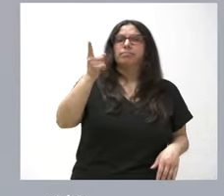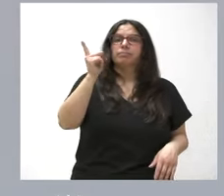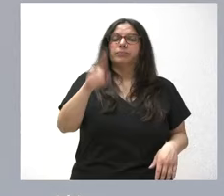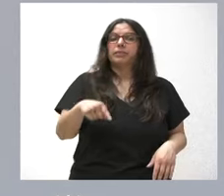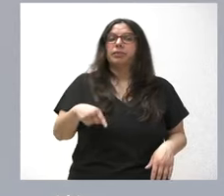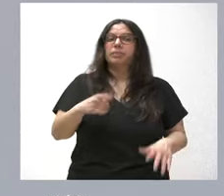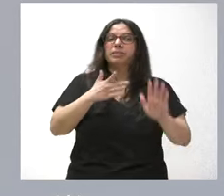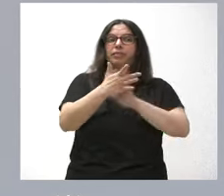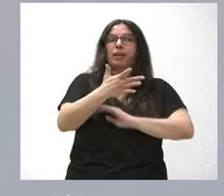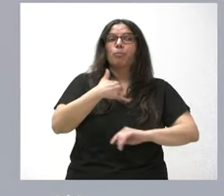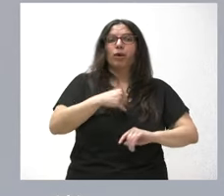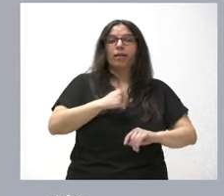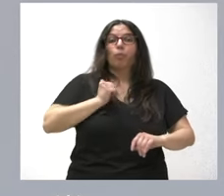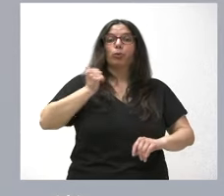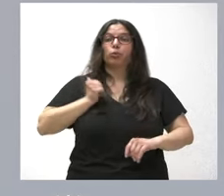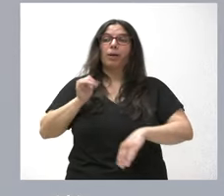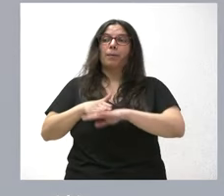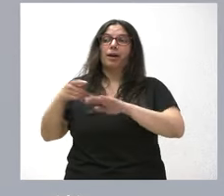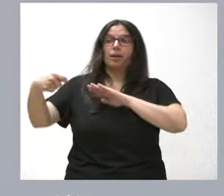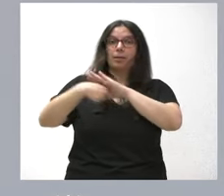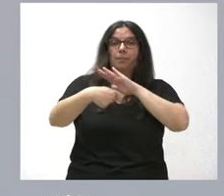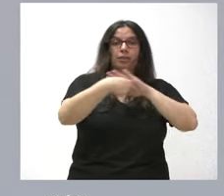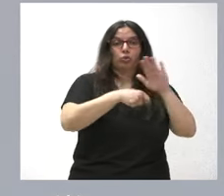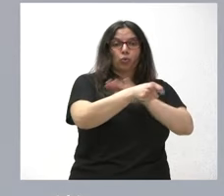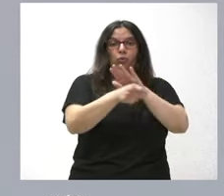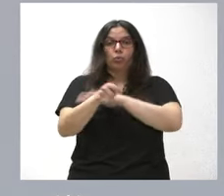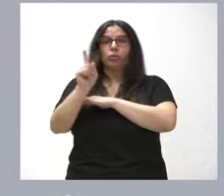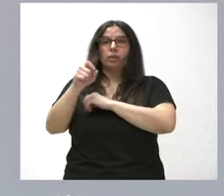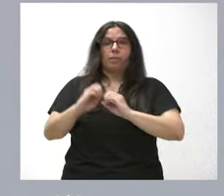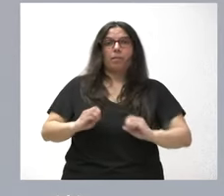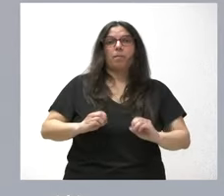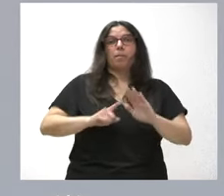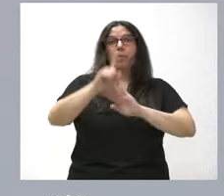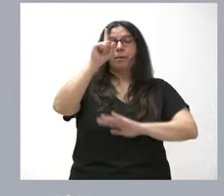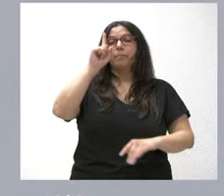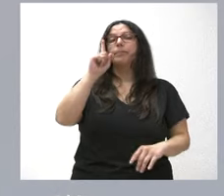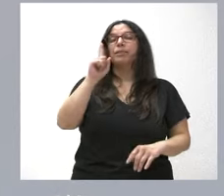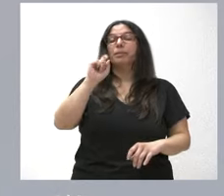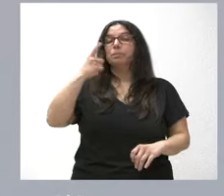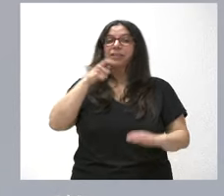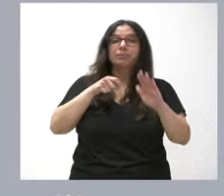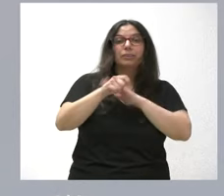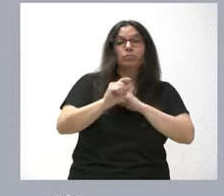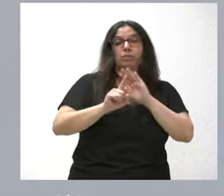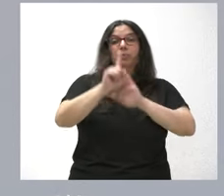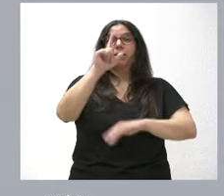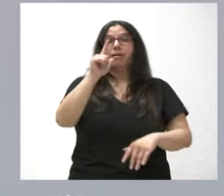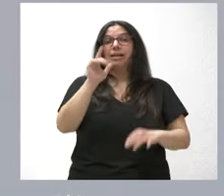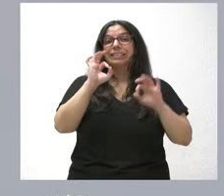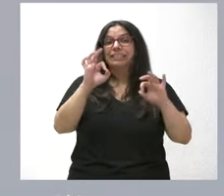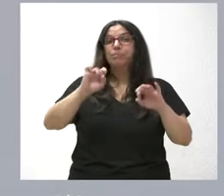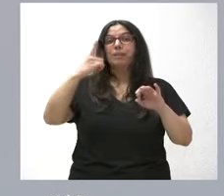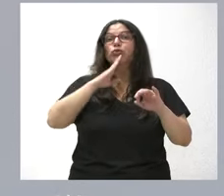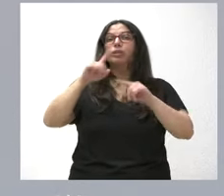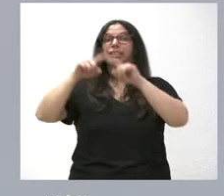solamente abrir nuevas posibilidades de inversión, sino también hacer crecer la inversión, y particularmente la inversión crece en Segovia y